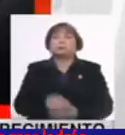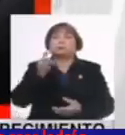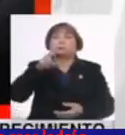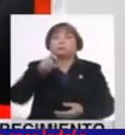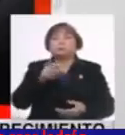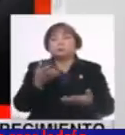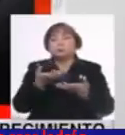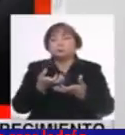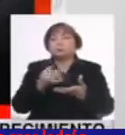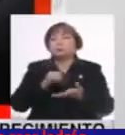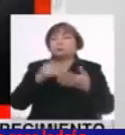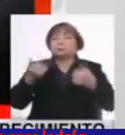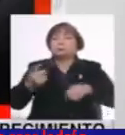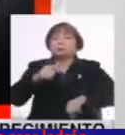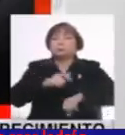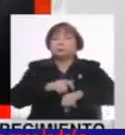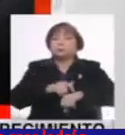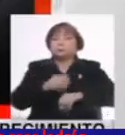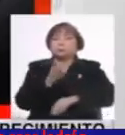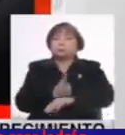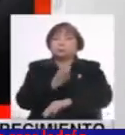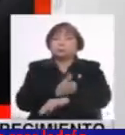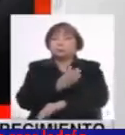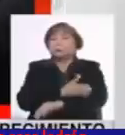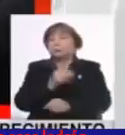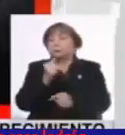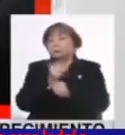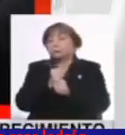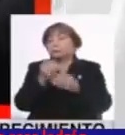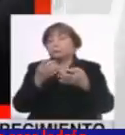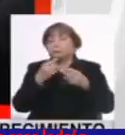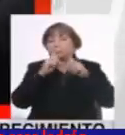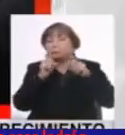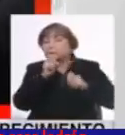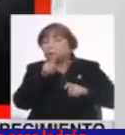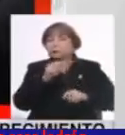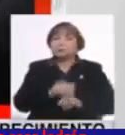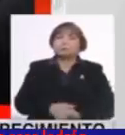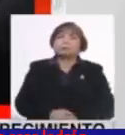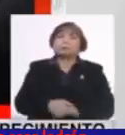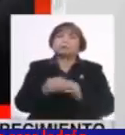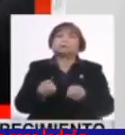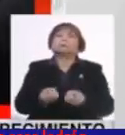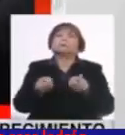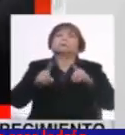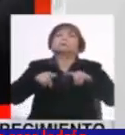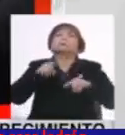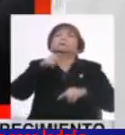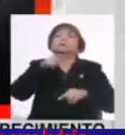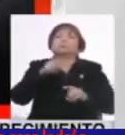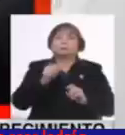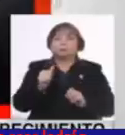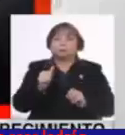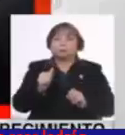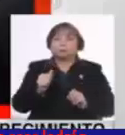requiere en este momento desarrollar trabajo. Quiero preguntarle, ¿cuánto a usted le